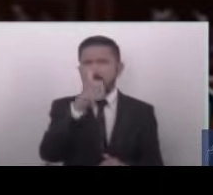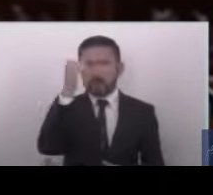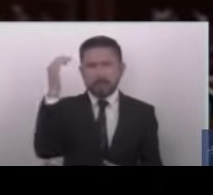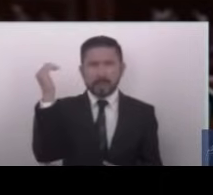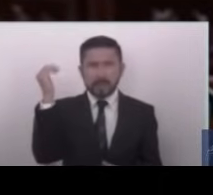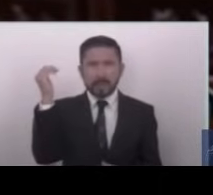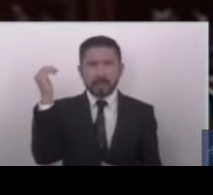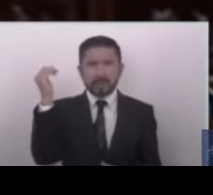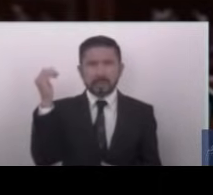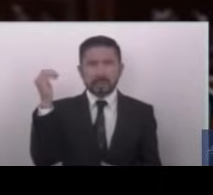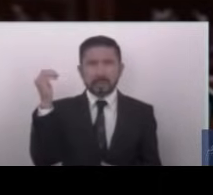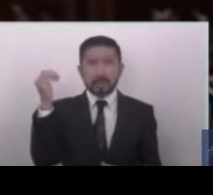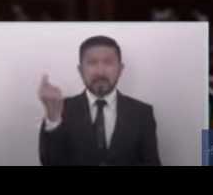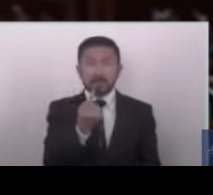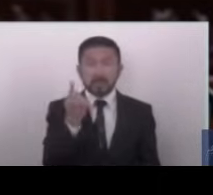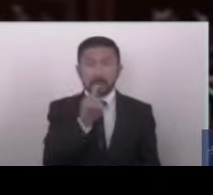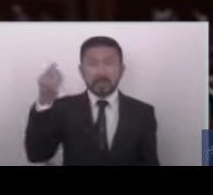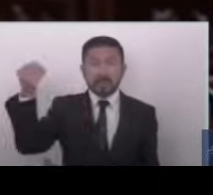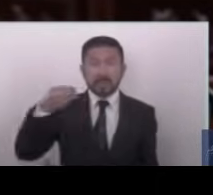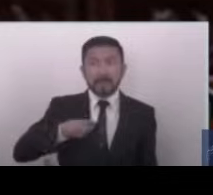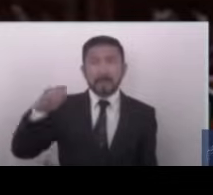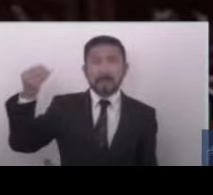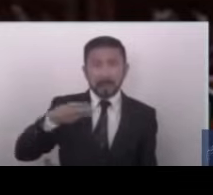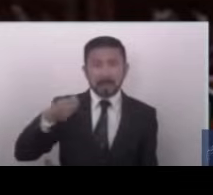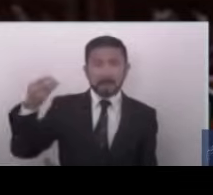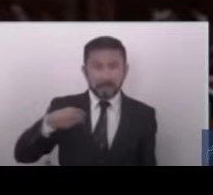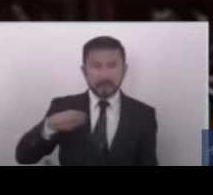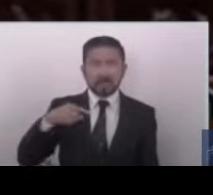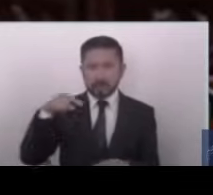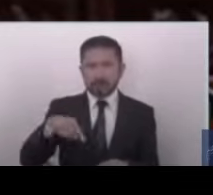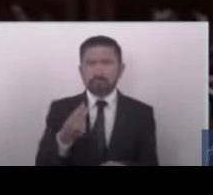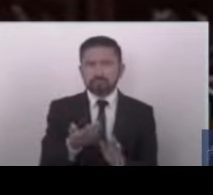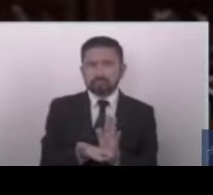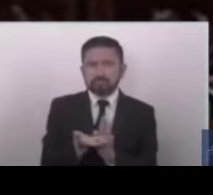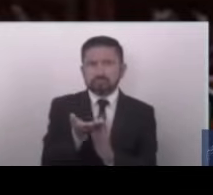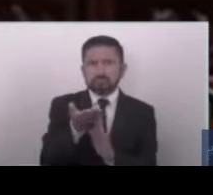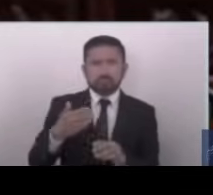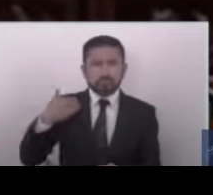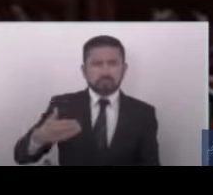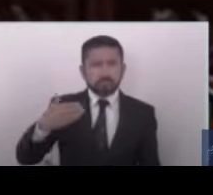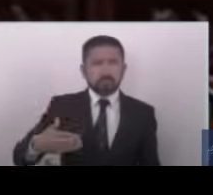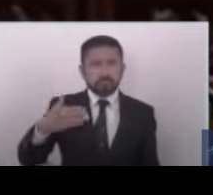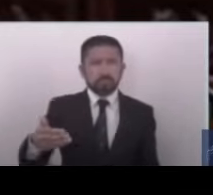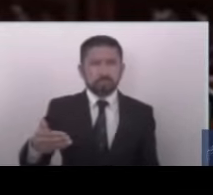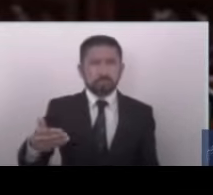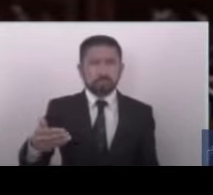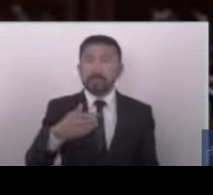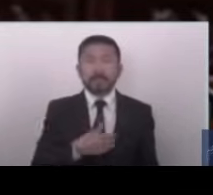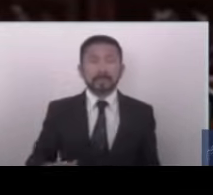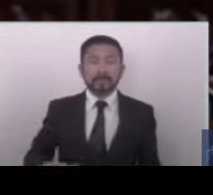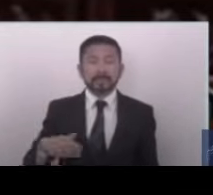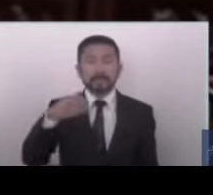de Cuántas remesas ellos mandan para este país y que han sostenido la economía de este país durante décadas él entendió la